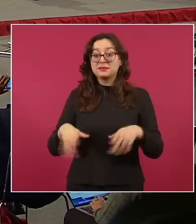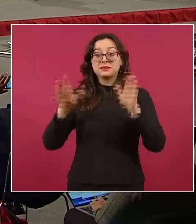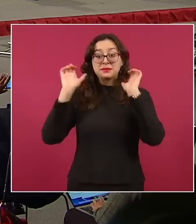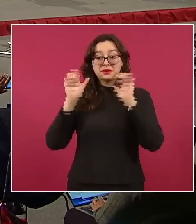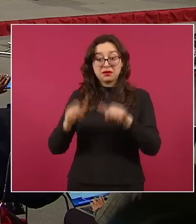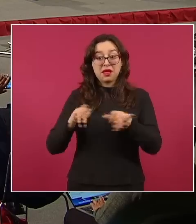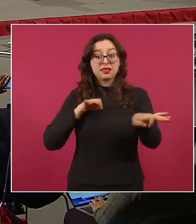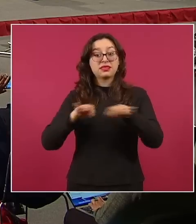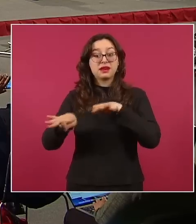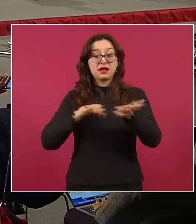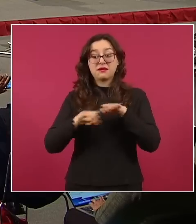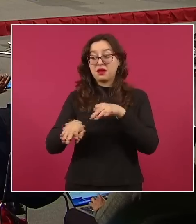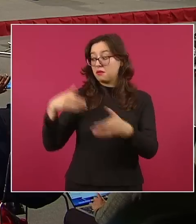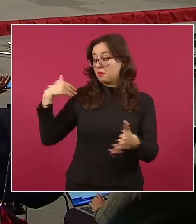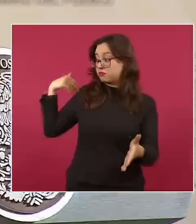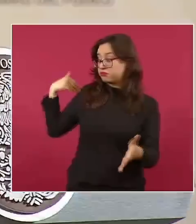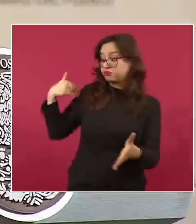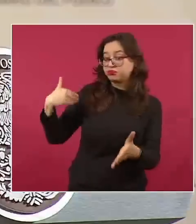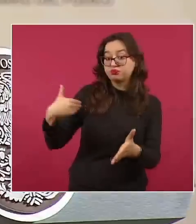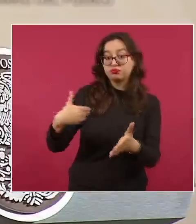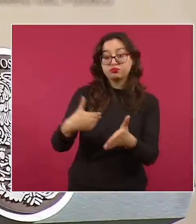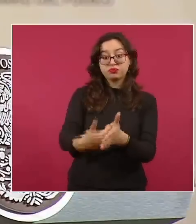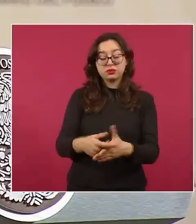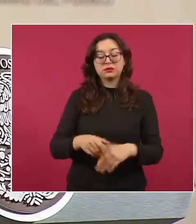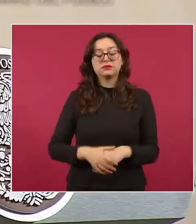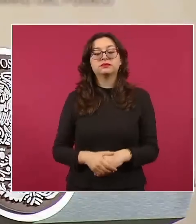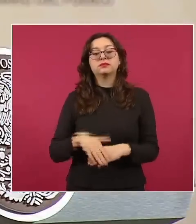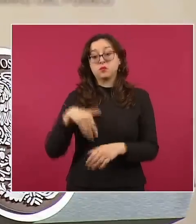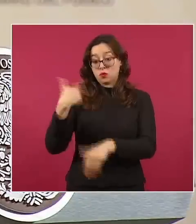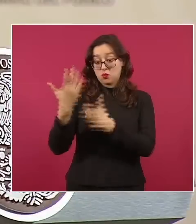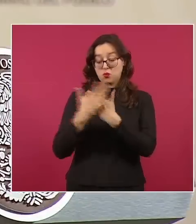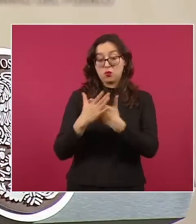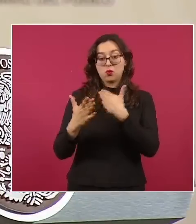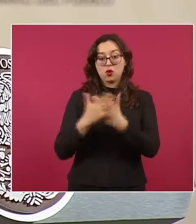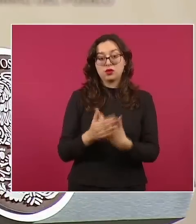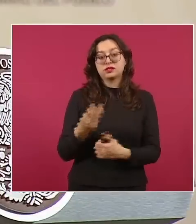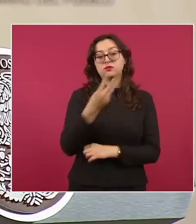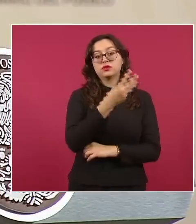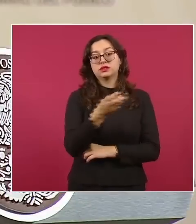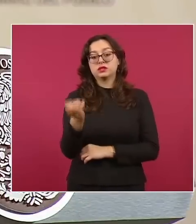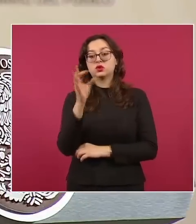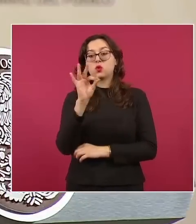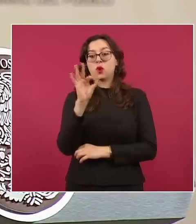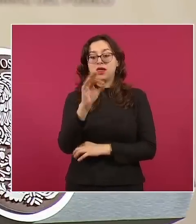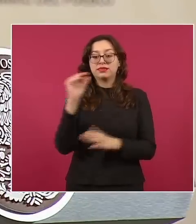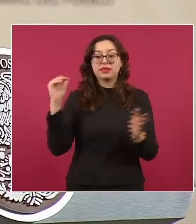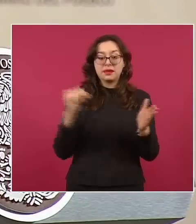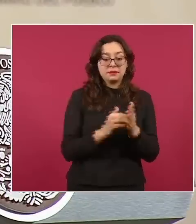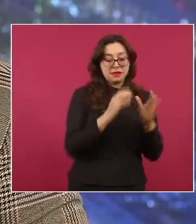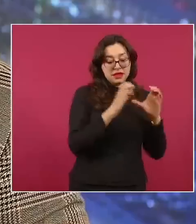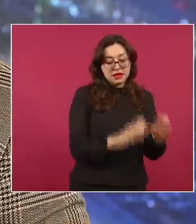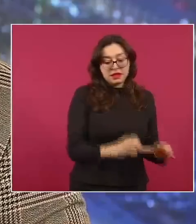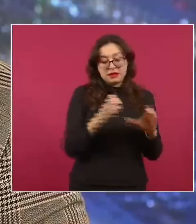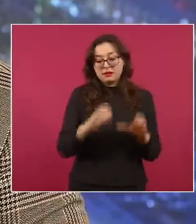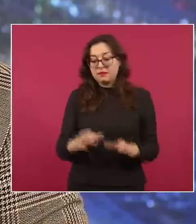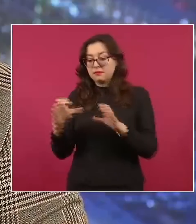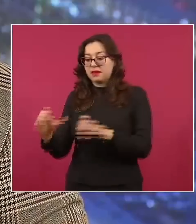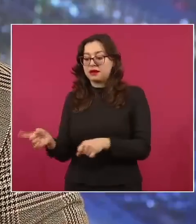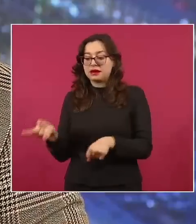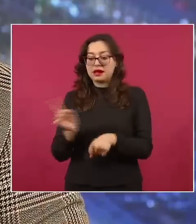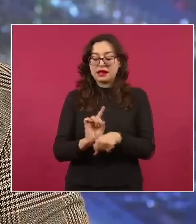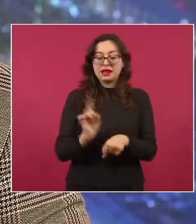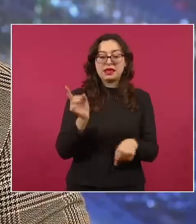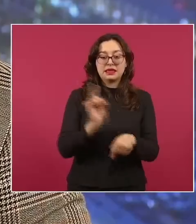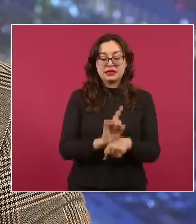el país. Va a procesar 340,000 barriles por día y se va a obtener 170,000 barriles